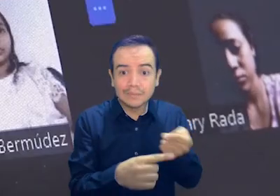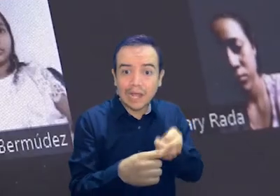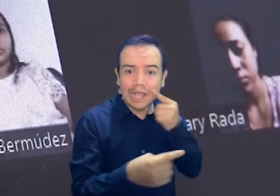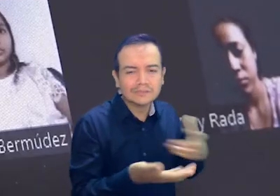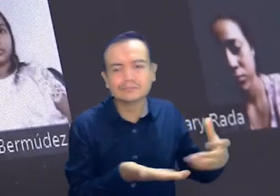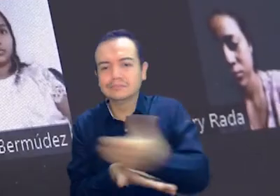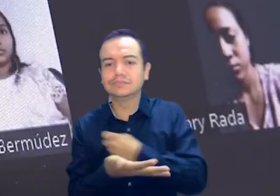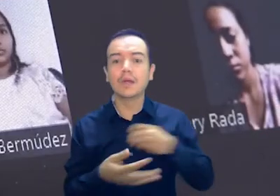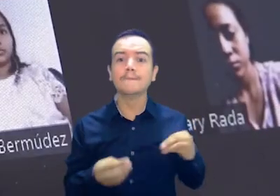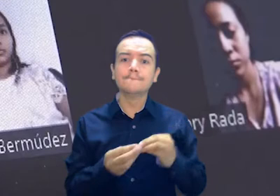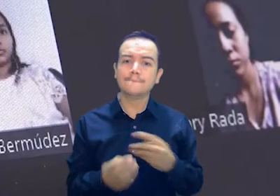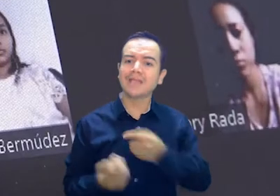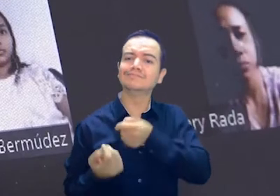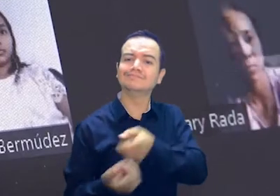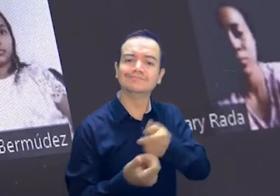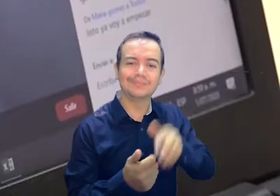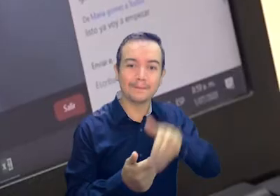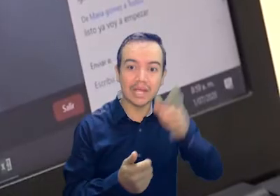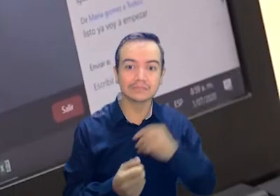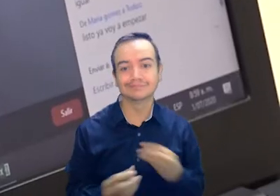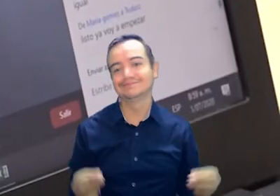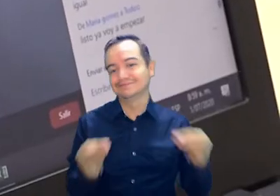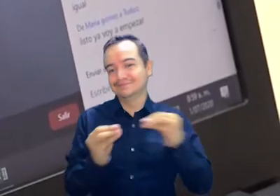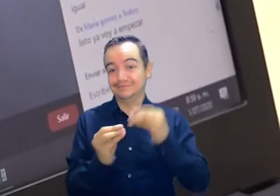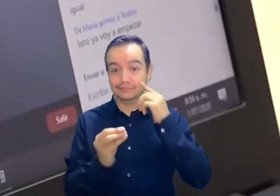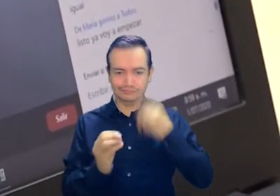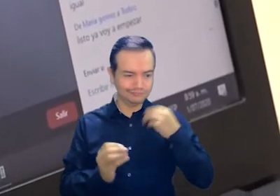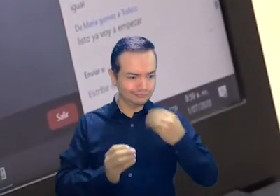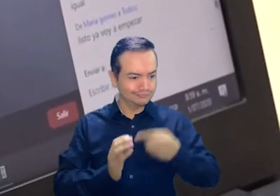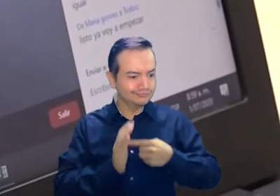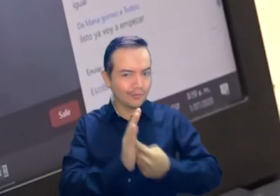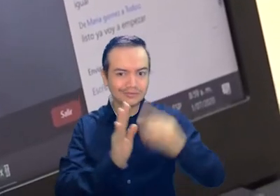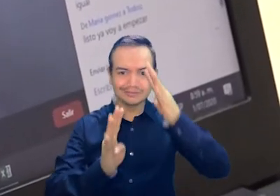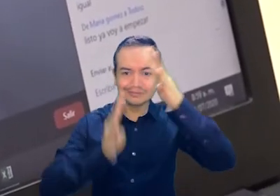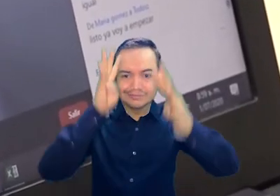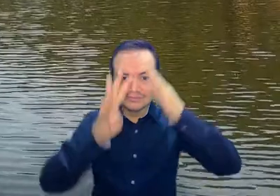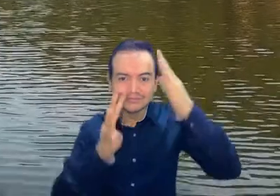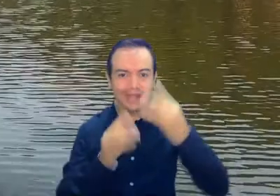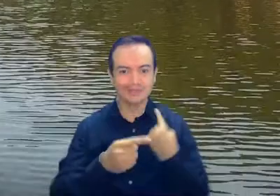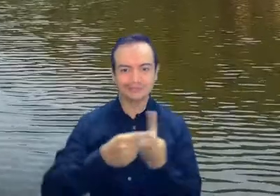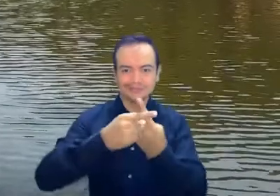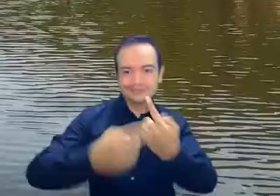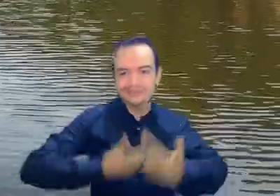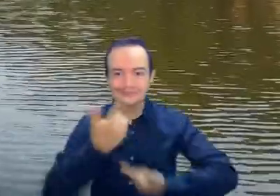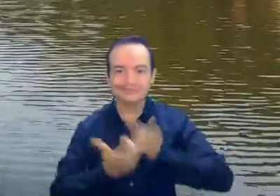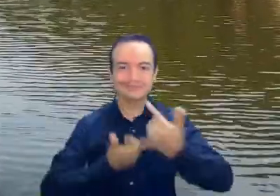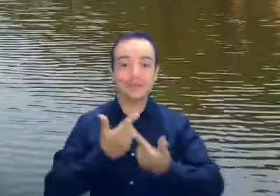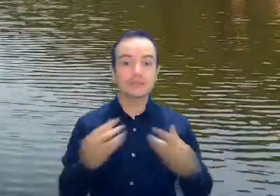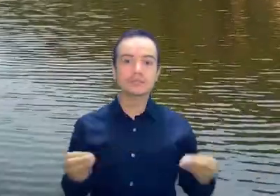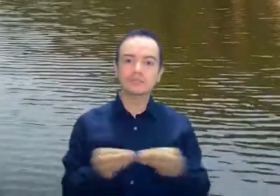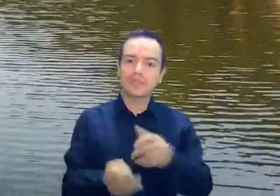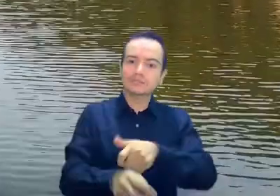siembras, y claro que sí, en la que pudimos mostrar que somos más creativos, que somos más resilientes y, lo más importante,